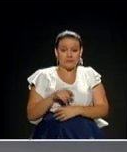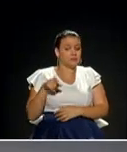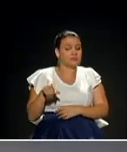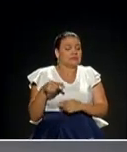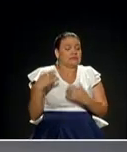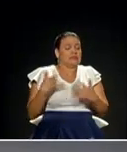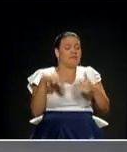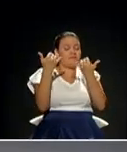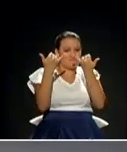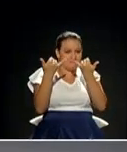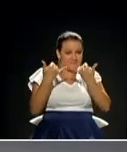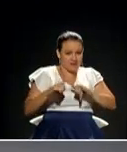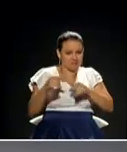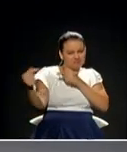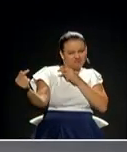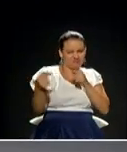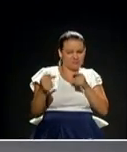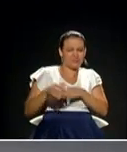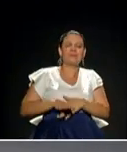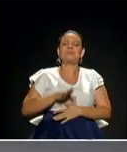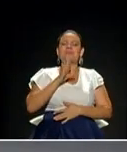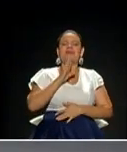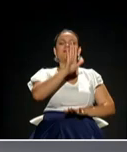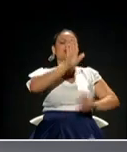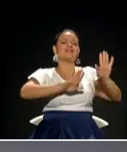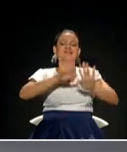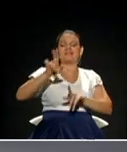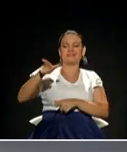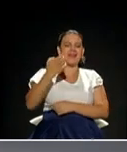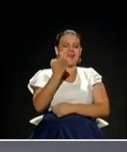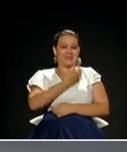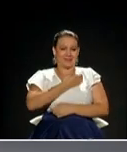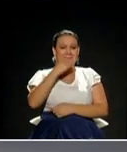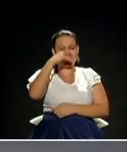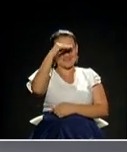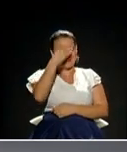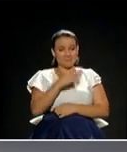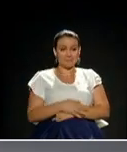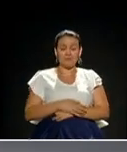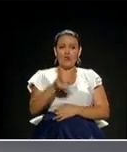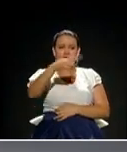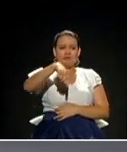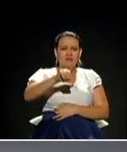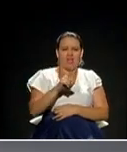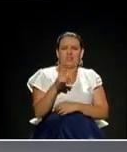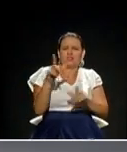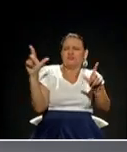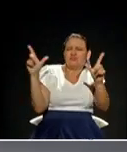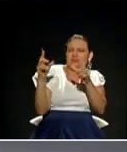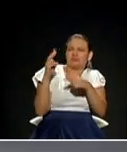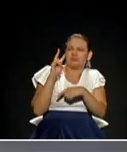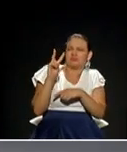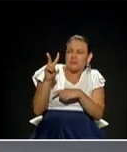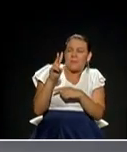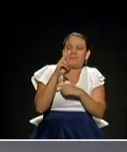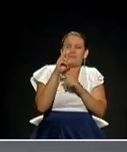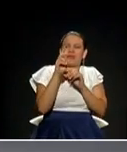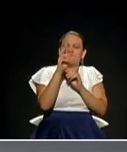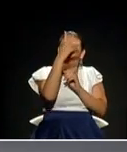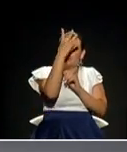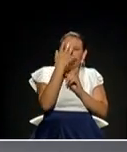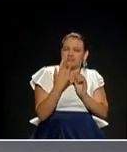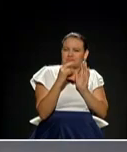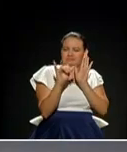que se realiza con los candidatos a la alcaldía de medellín ustedes han seguido muy de cerca todos los espacios que a través de nuestro canal hemos generado